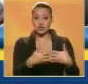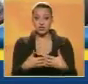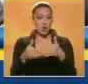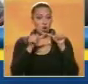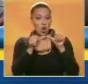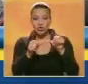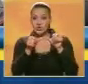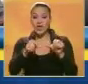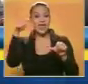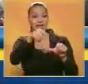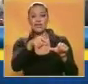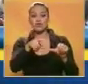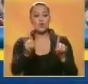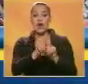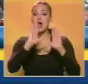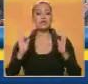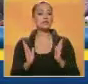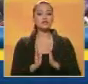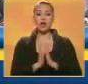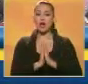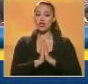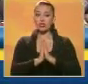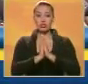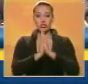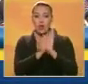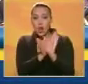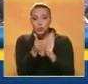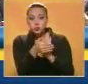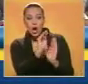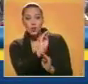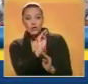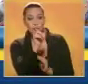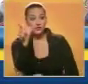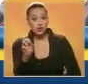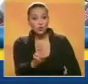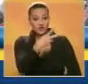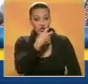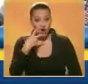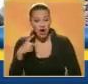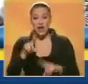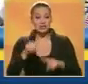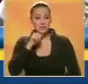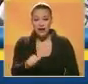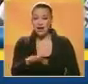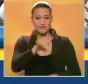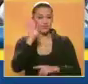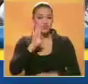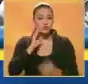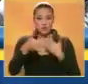sigue convirtiéndose en un santuario de narcotraficantes, corruptos, traidores,